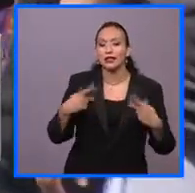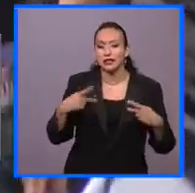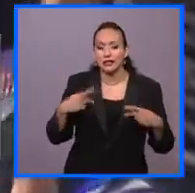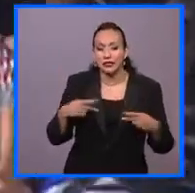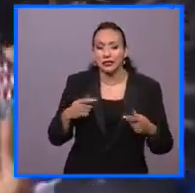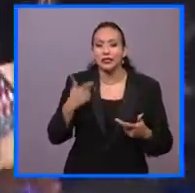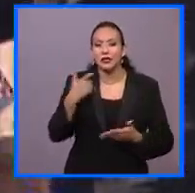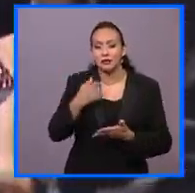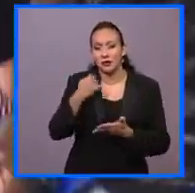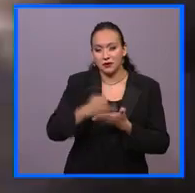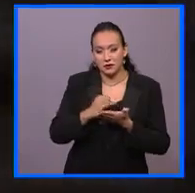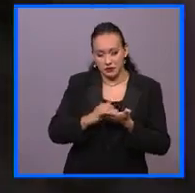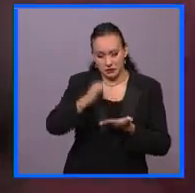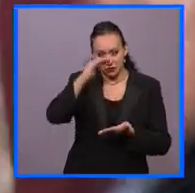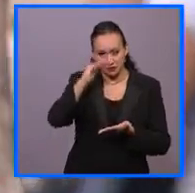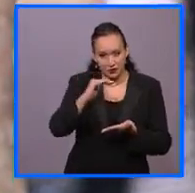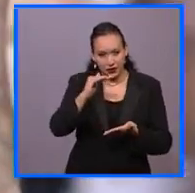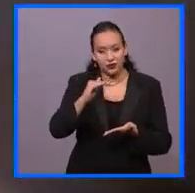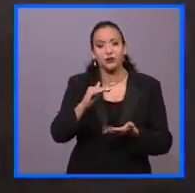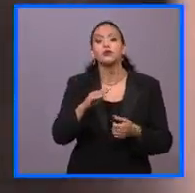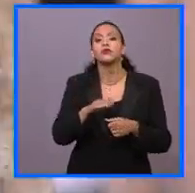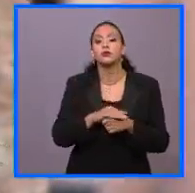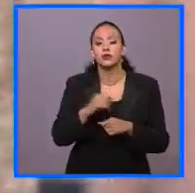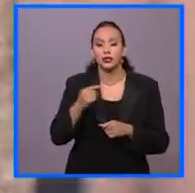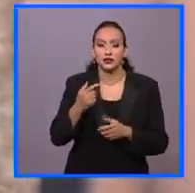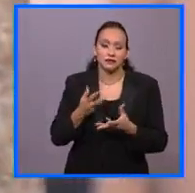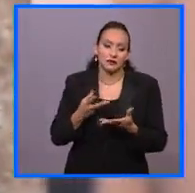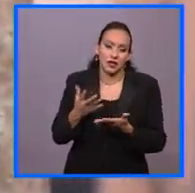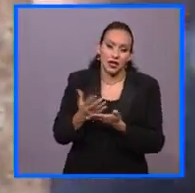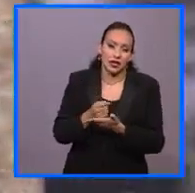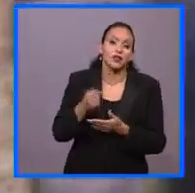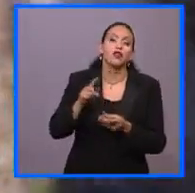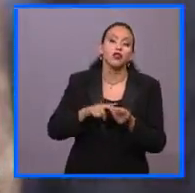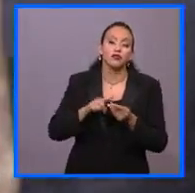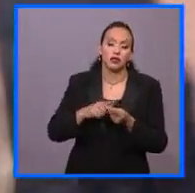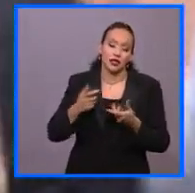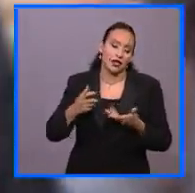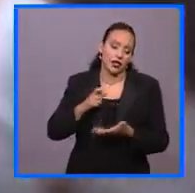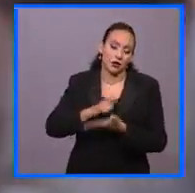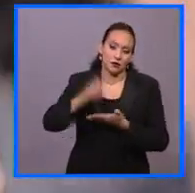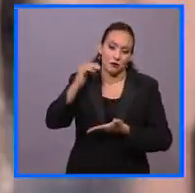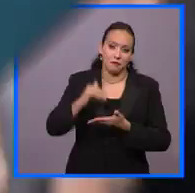federal participable por la caída en los ingresos petroleros.